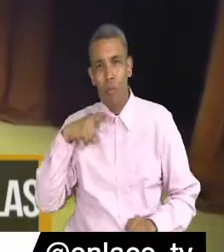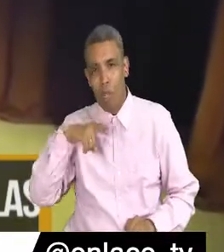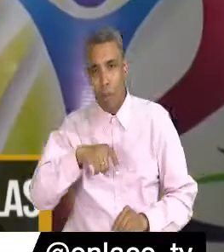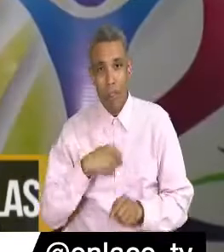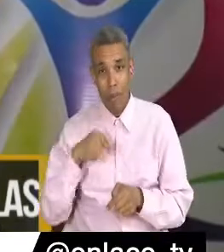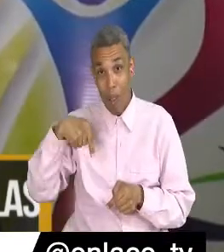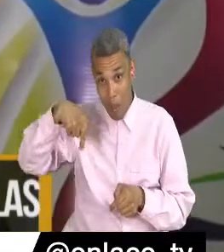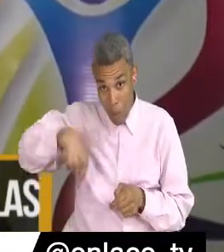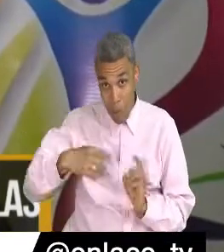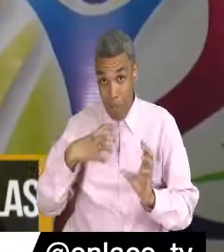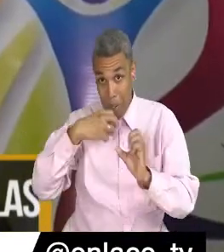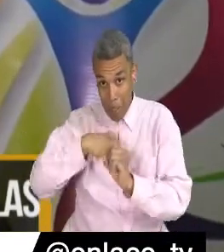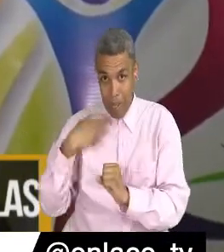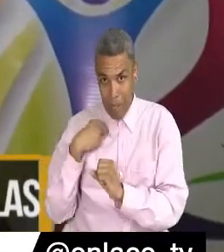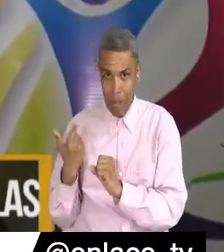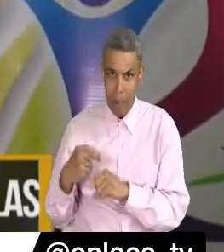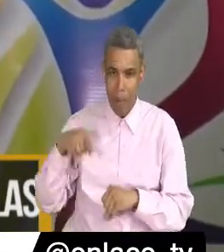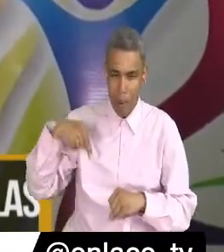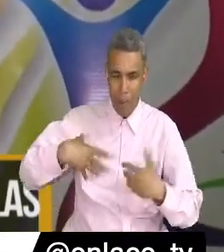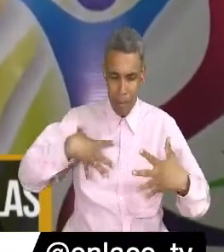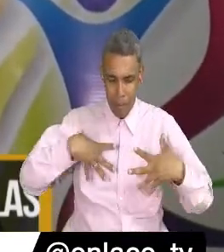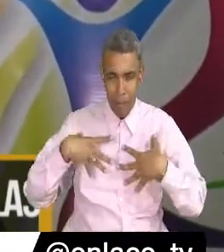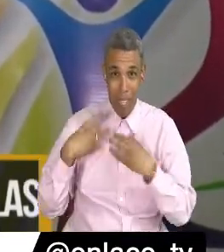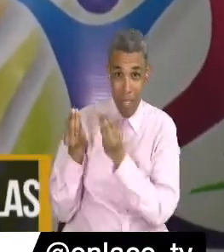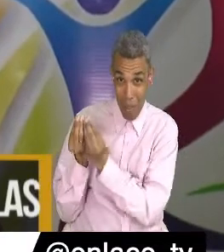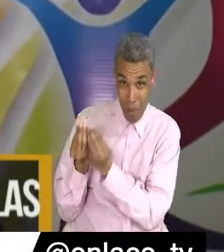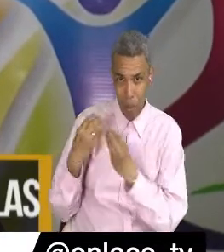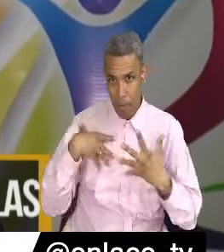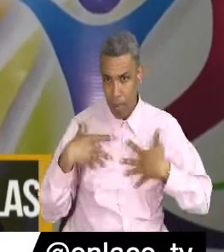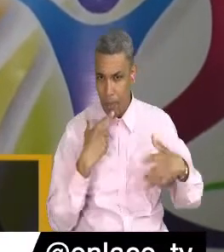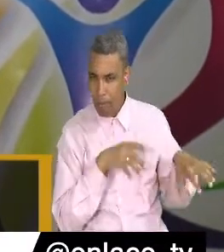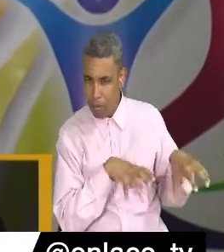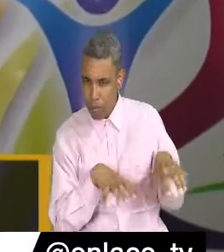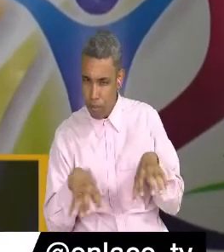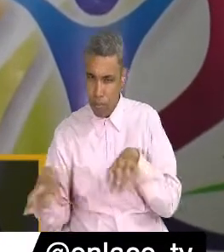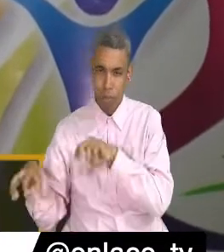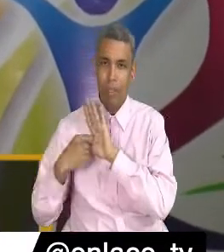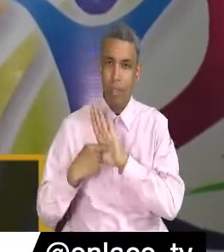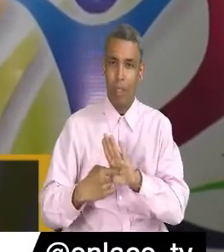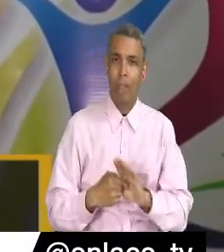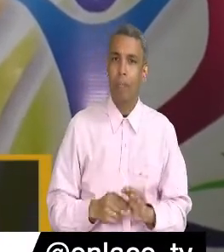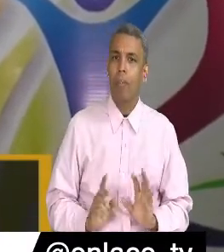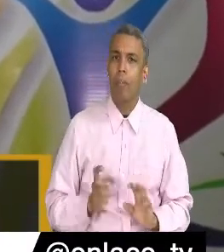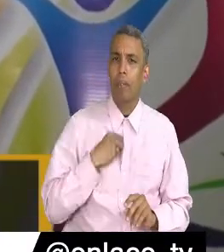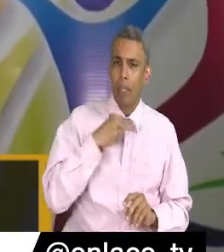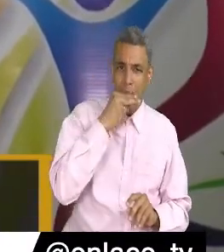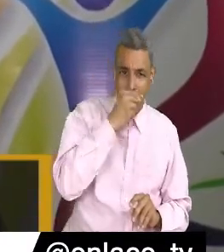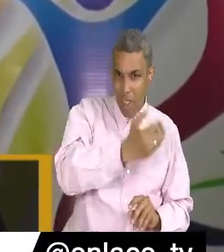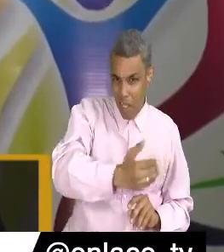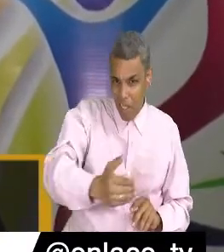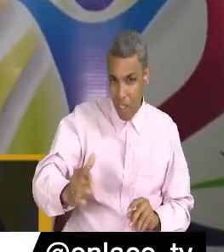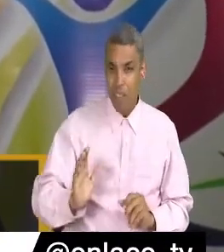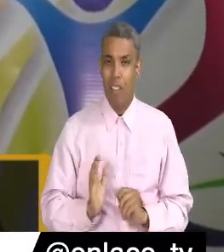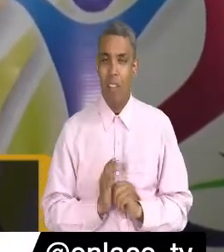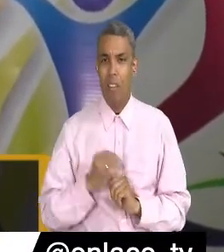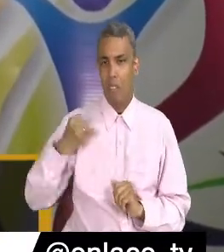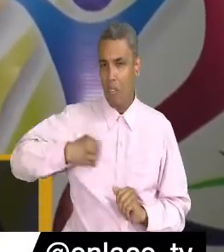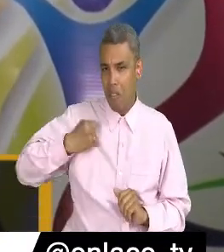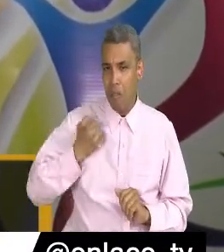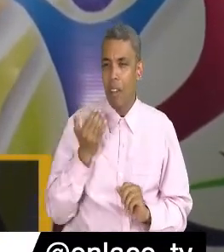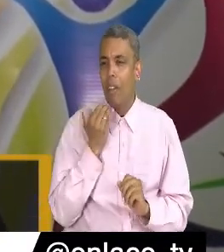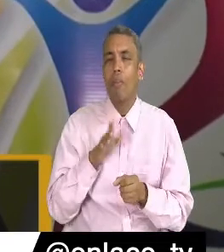Tablas. Hemos tenido presentaciones para niños, hemos estado compartiendo en espacios no convencionales, como es la Comuna